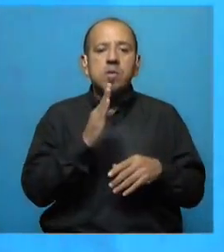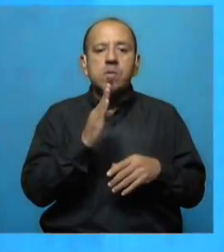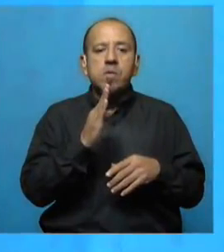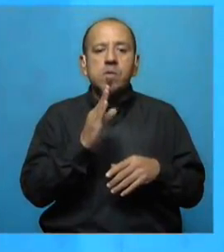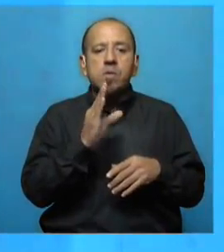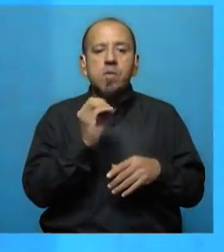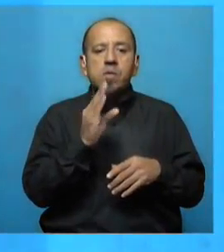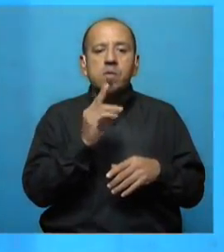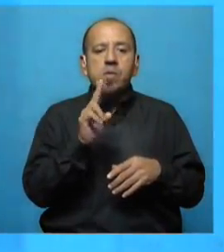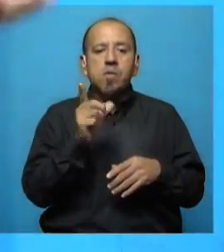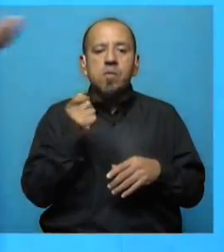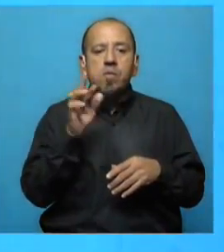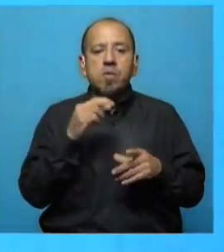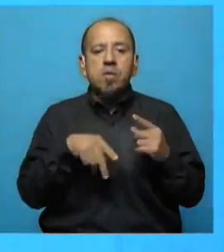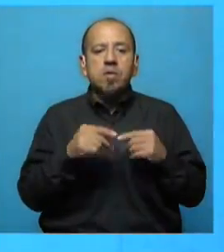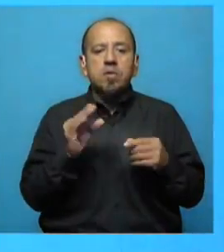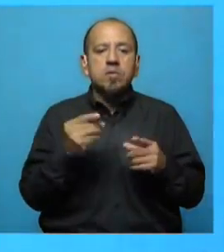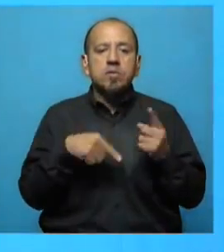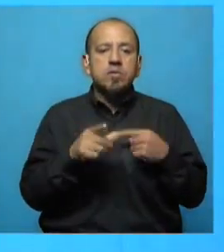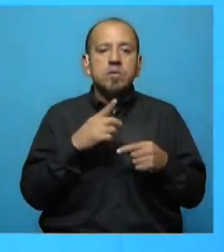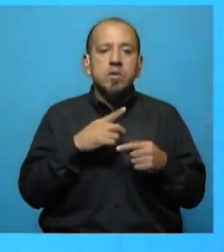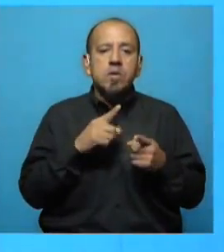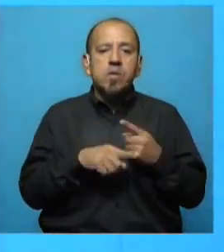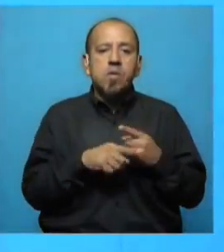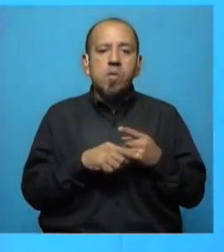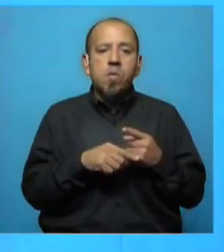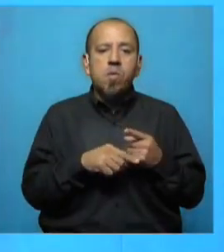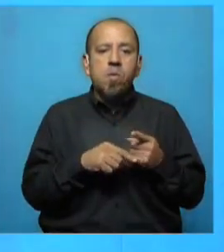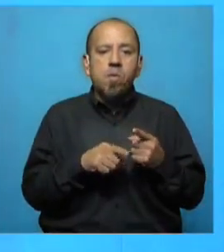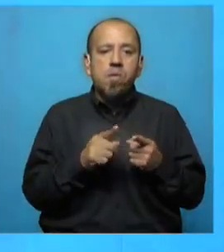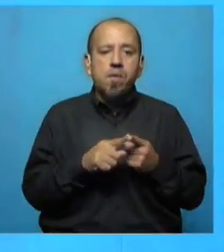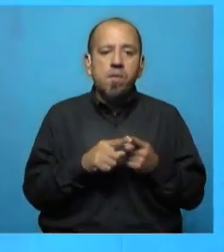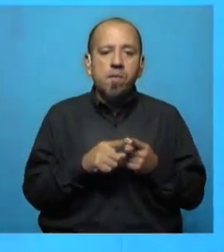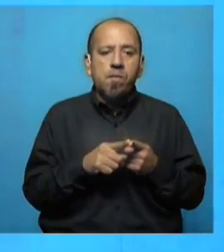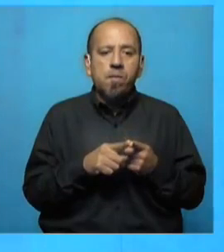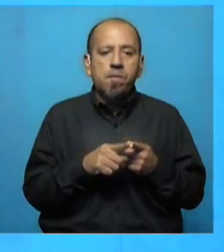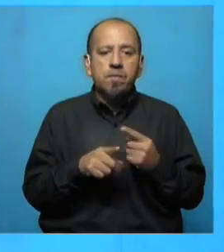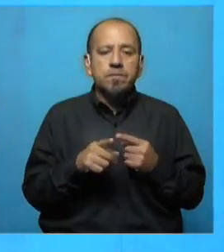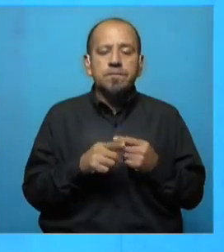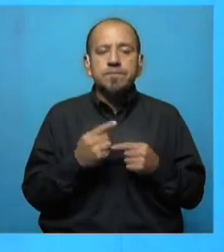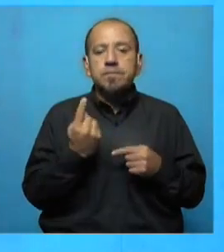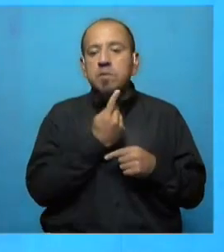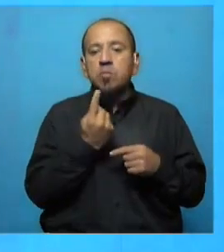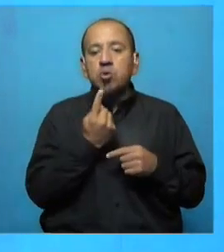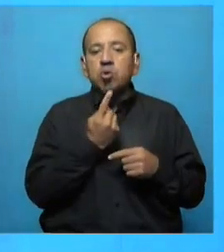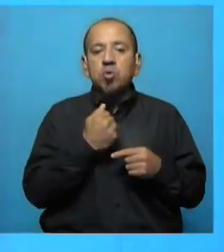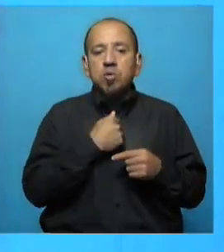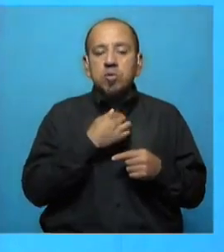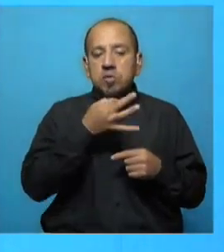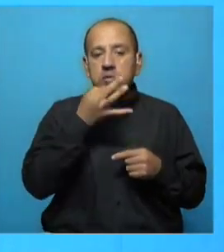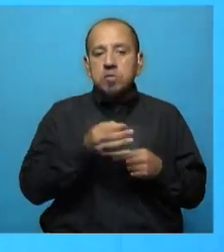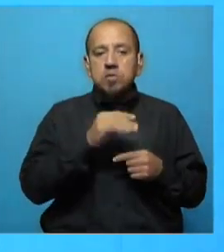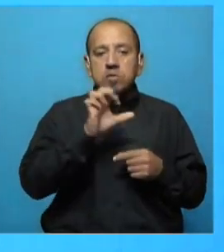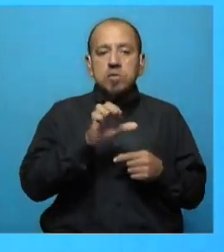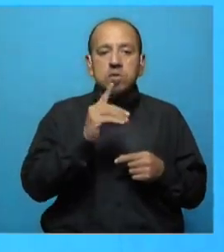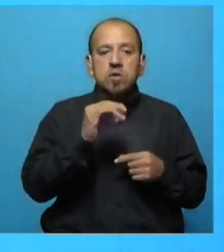todo el mundo lo entienda hacer partícipe a todo el mundo que nadie se sienta excluido y bueno el monólogo ese arranque era nuestro editorial era de